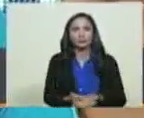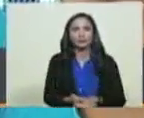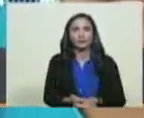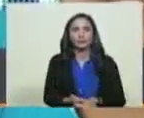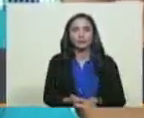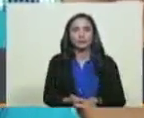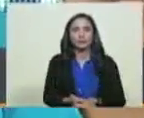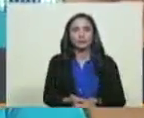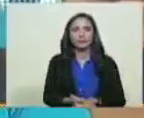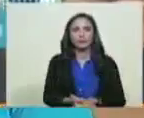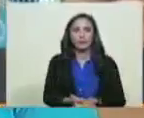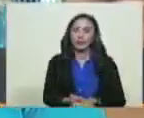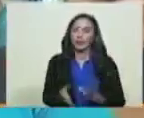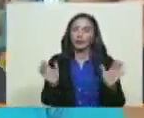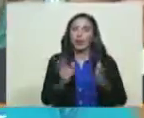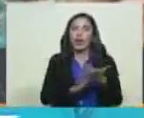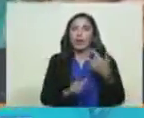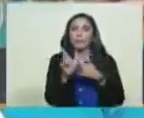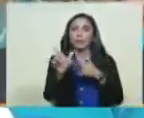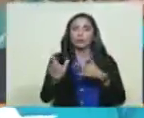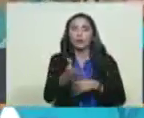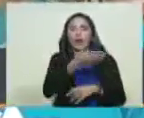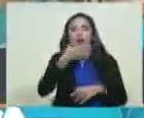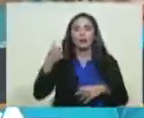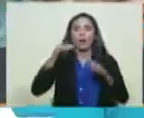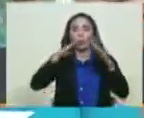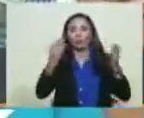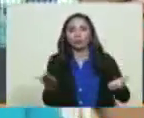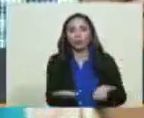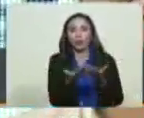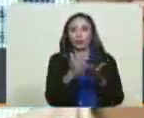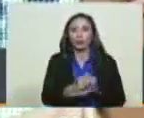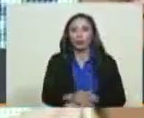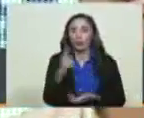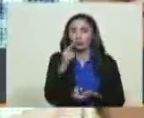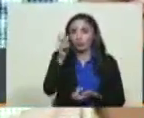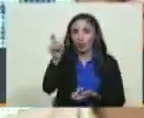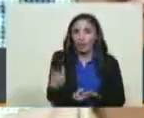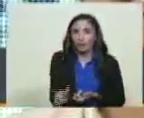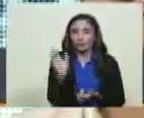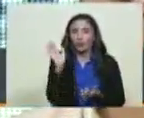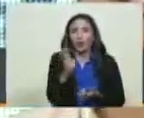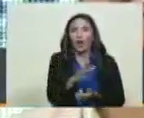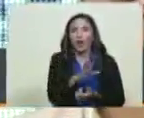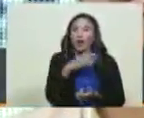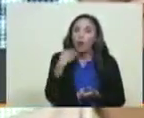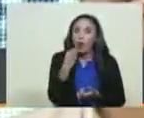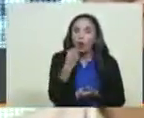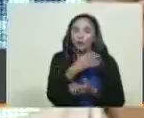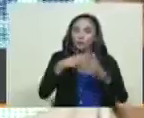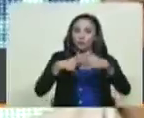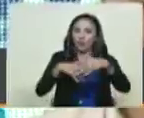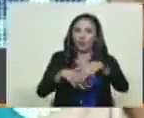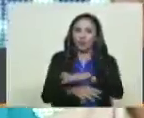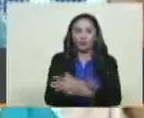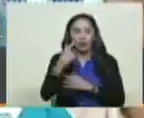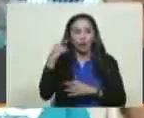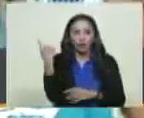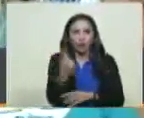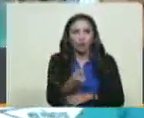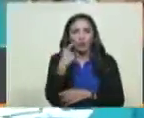quiere el partido más grande del mundo por lo tanto un militante de su juventud debe ser capaz de